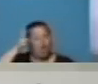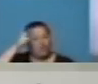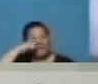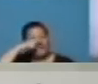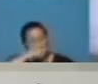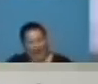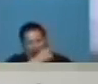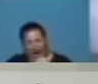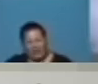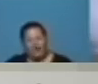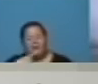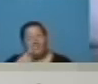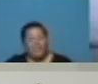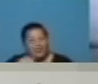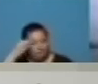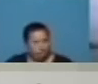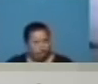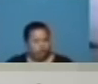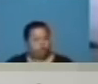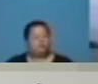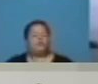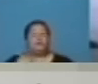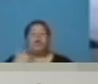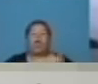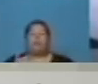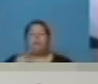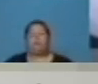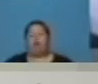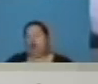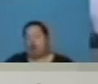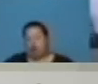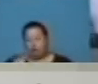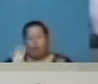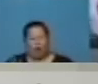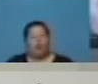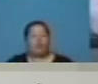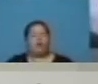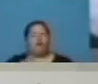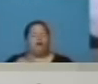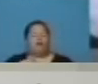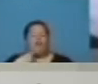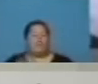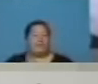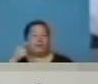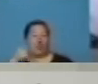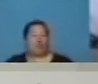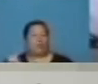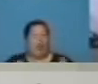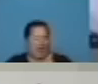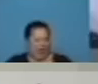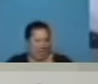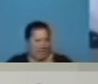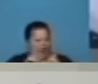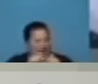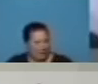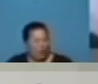1877, que dice con claridad que se define la competencia por la materia. Bueno, han declarado inconstitucional ese